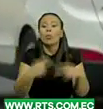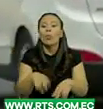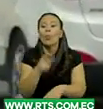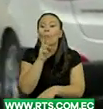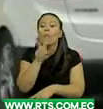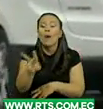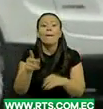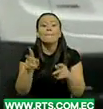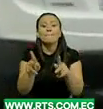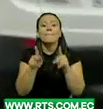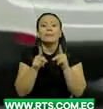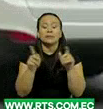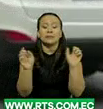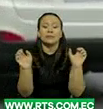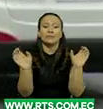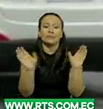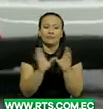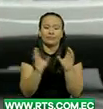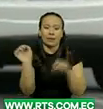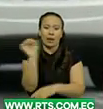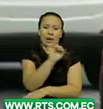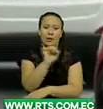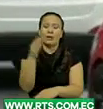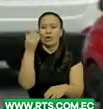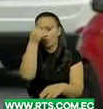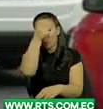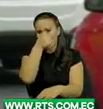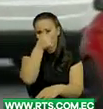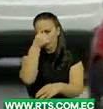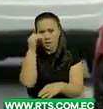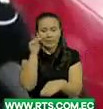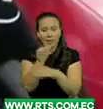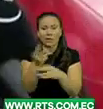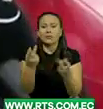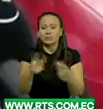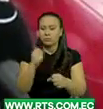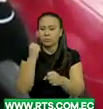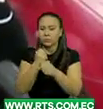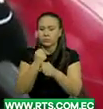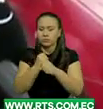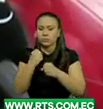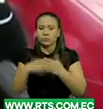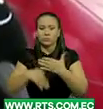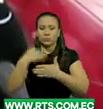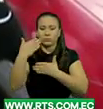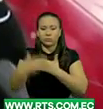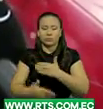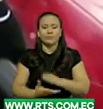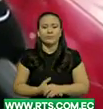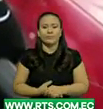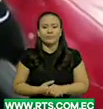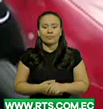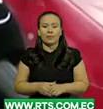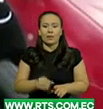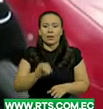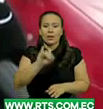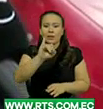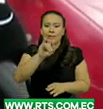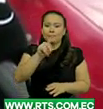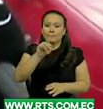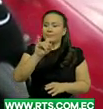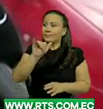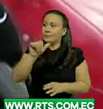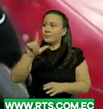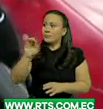me imagino que el día domingo en la tarde, también tendremos un operativo acá en la parte de Ipiales hacia